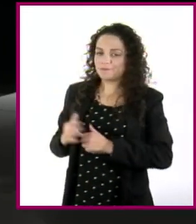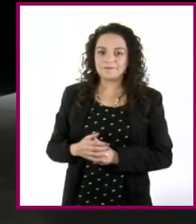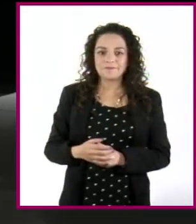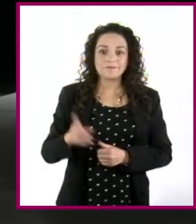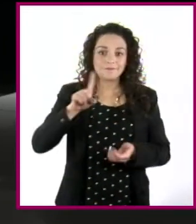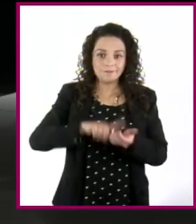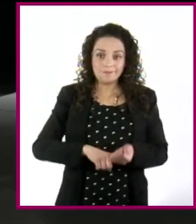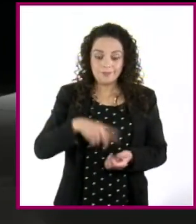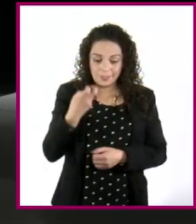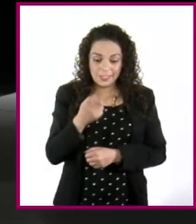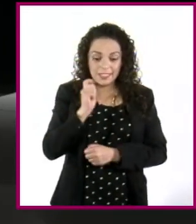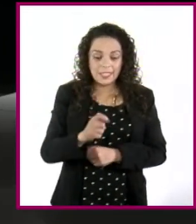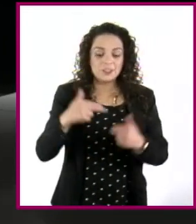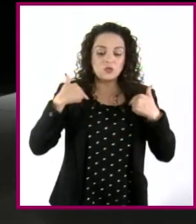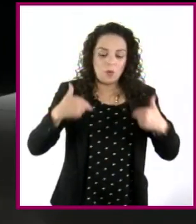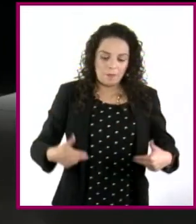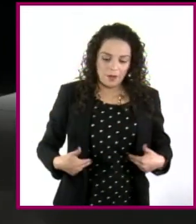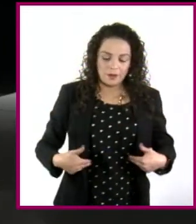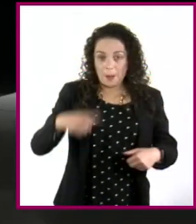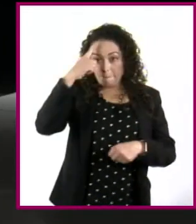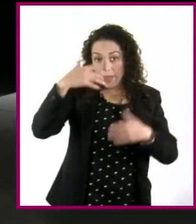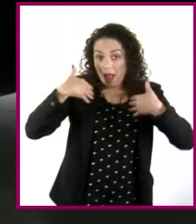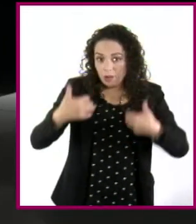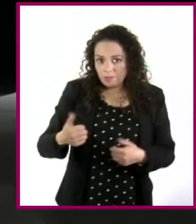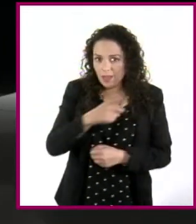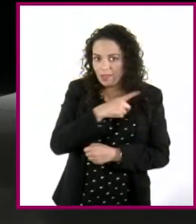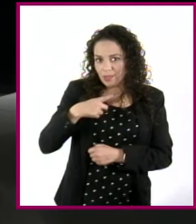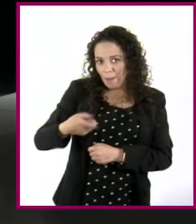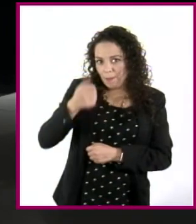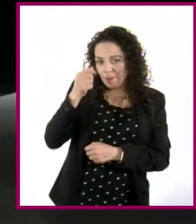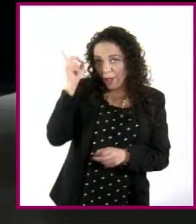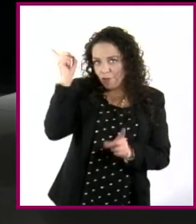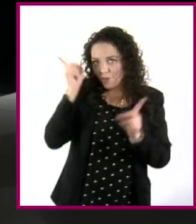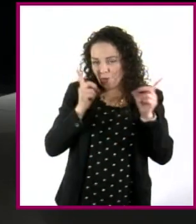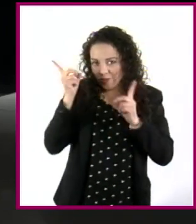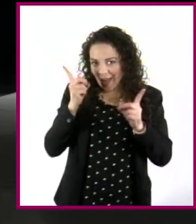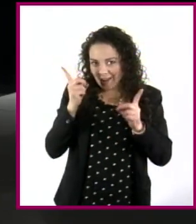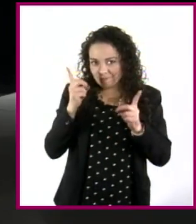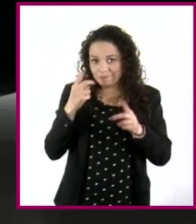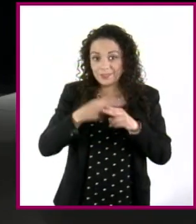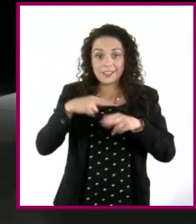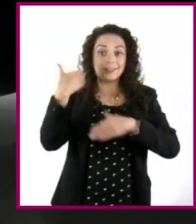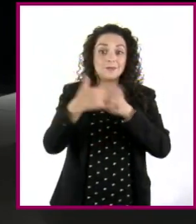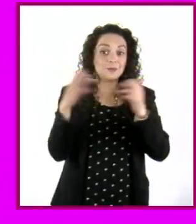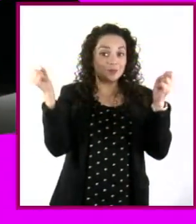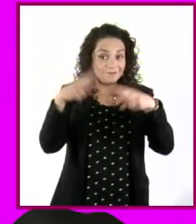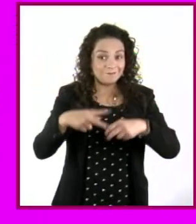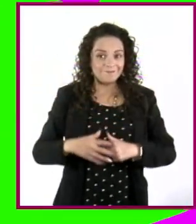Humanamente, dudar para comprender. Hasta que nos volvamos a ver.